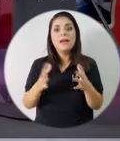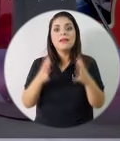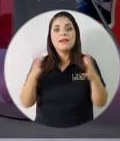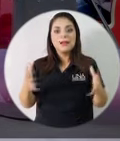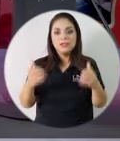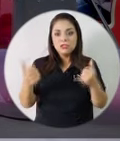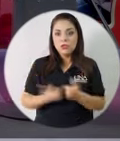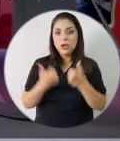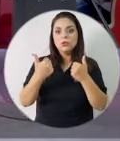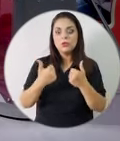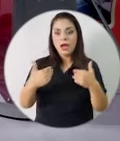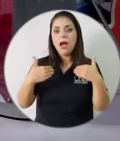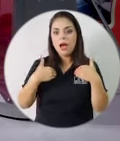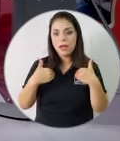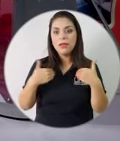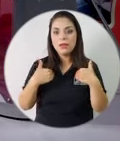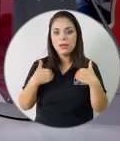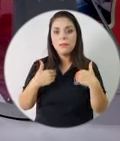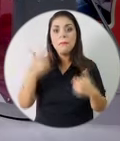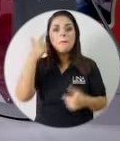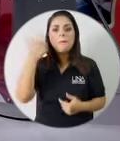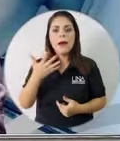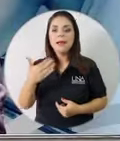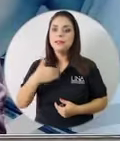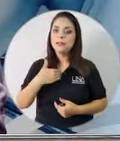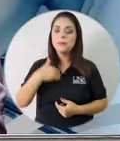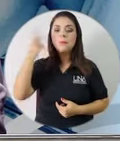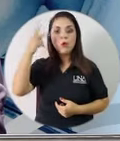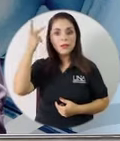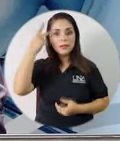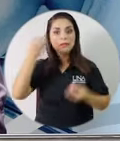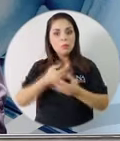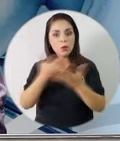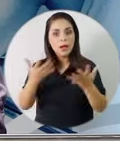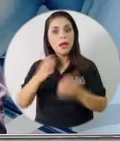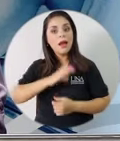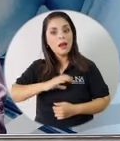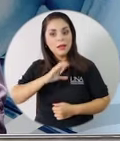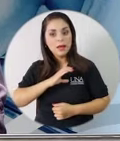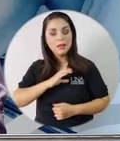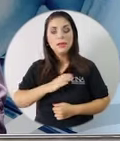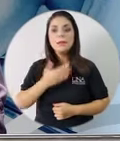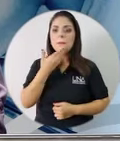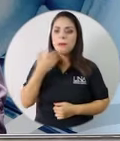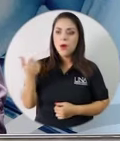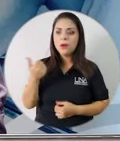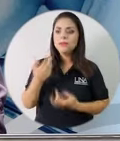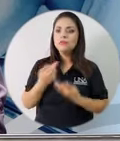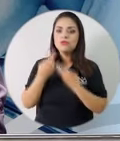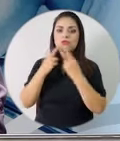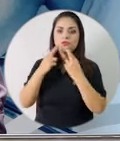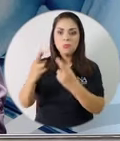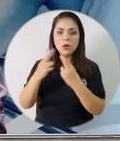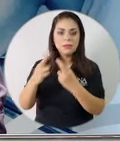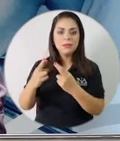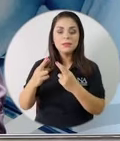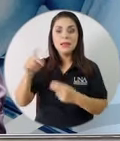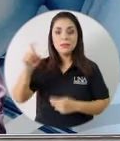tener políticas públicas de calidad y dar mejores respuestas a las necesidades de la población,